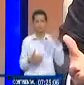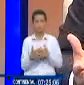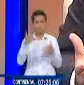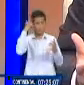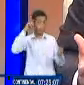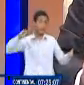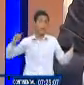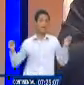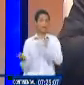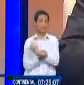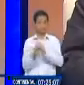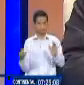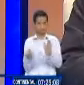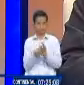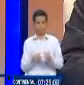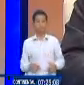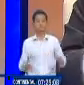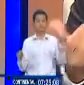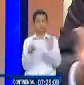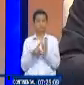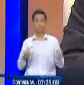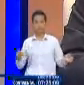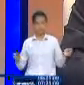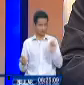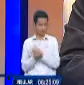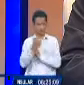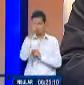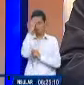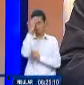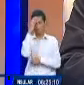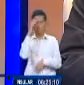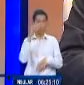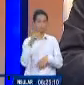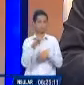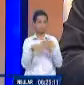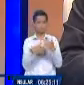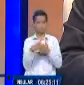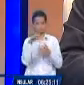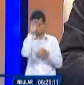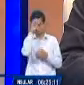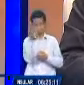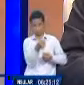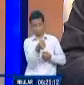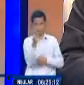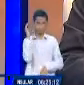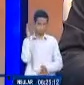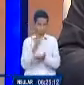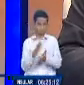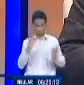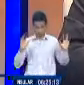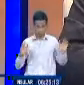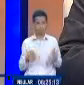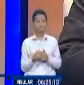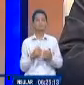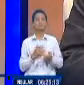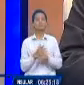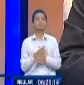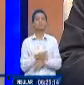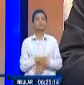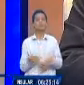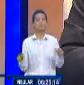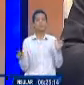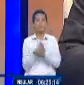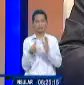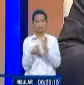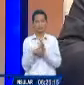generar un cambio dentro de la ley se cambió la ley de minería bueno viendo el mandato minero primero emitido por la asamblea constituyente y luego una